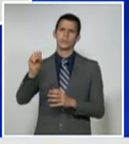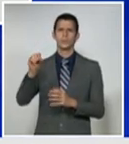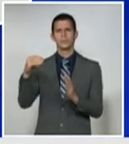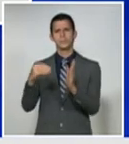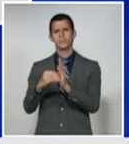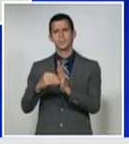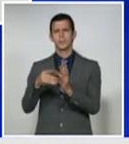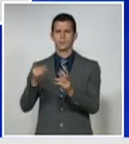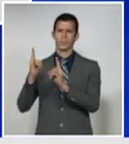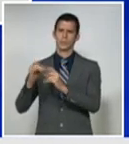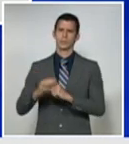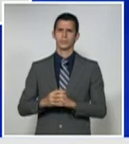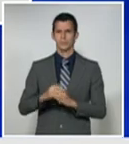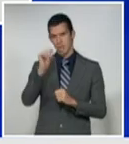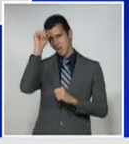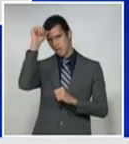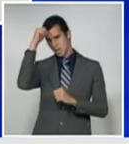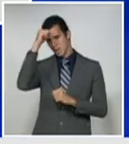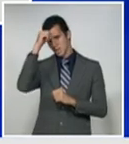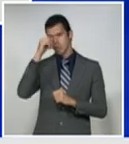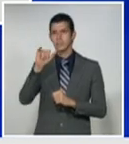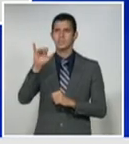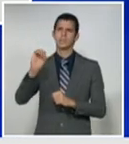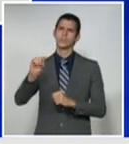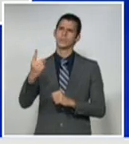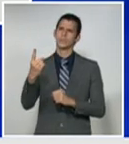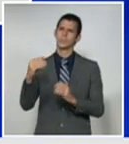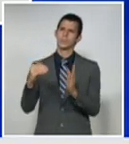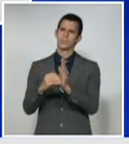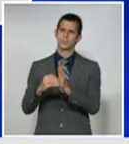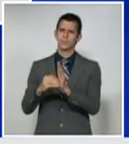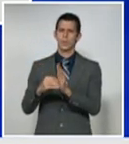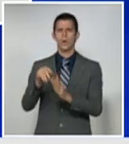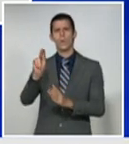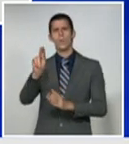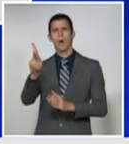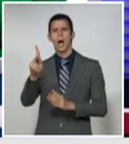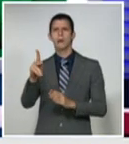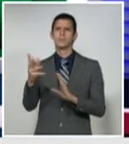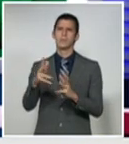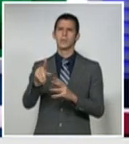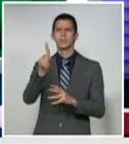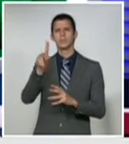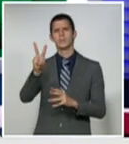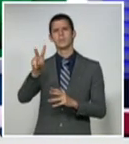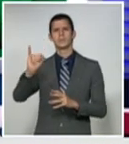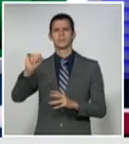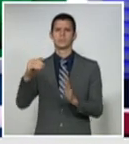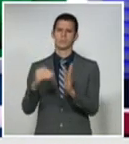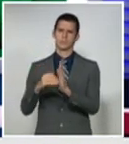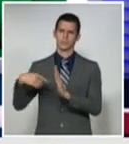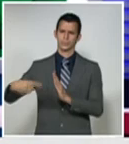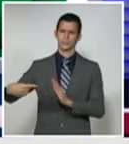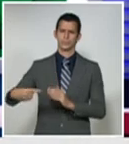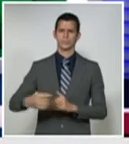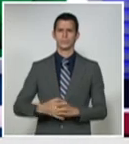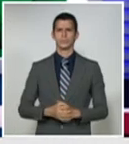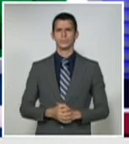de 161.000. Y el Reino Unido con más de 126.000. Esta es la situación del mundo